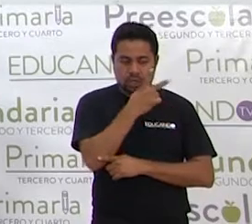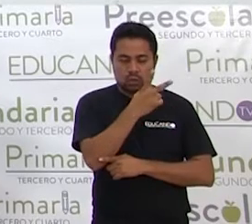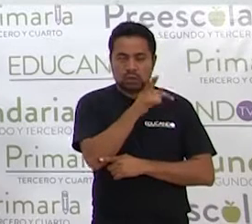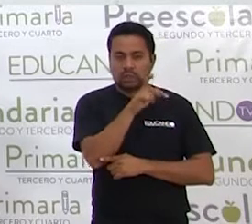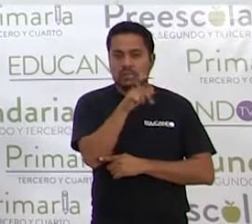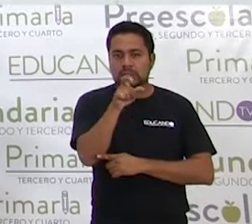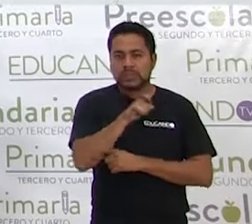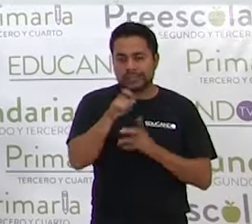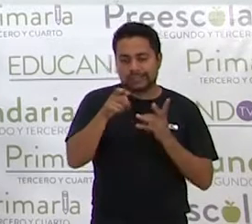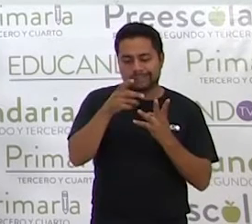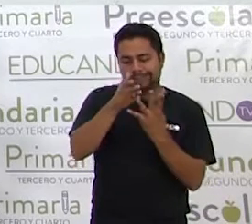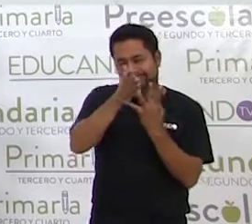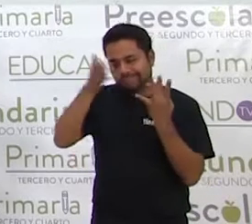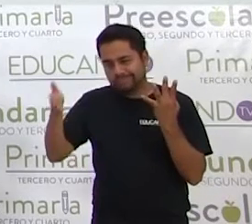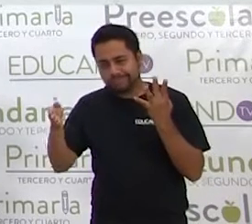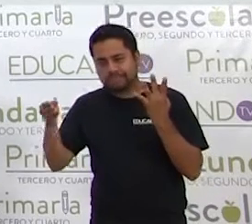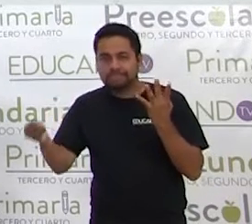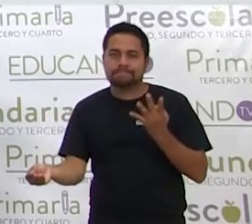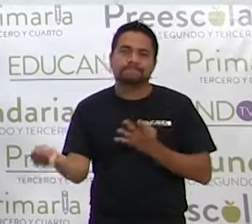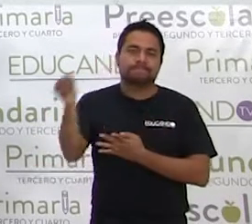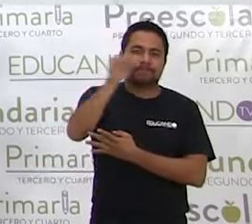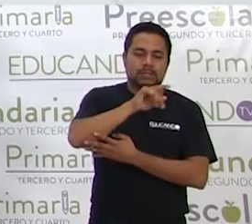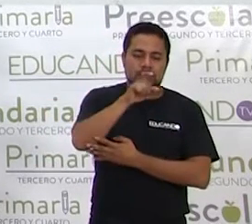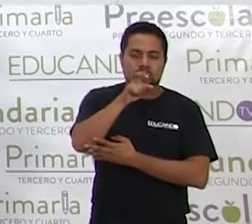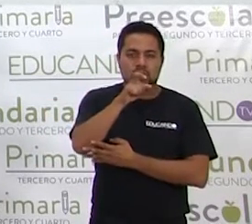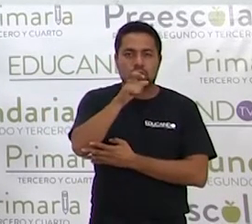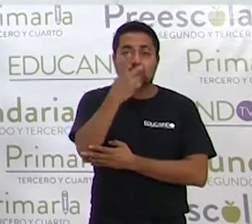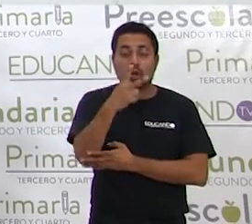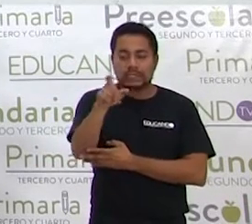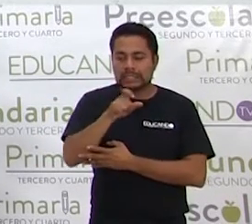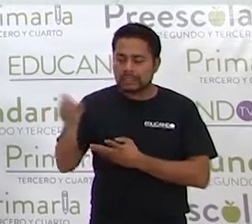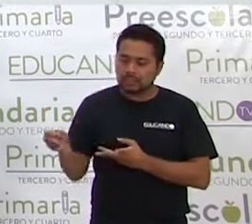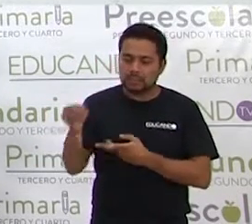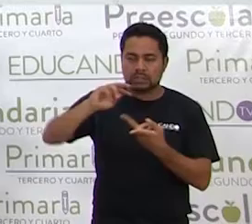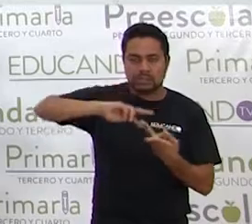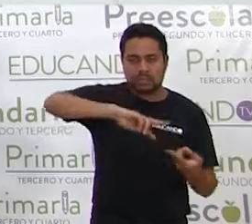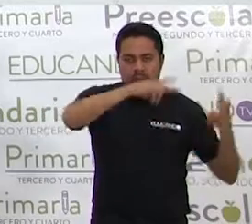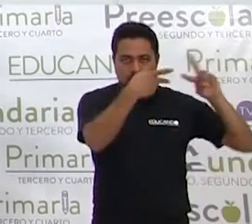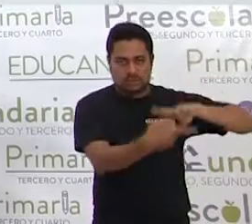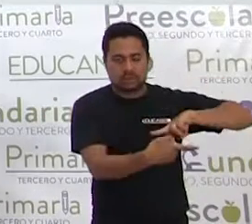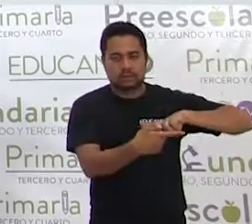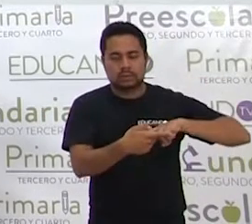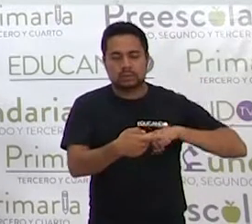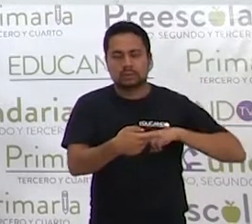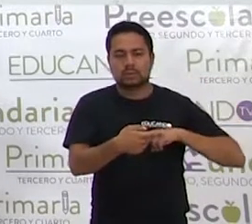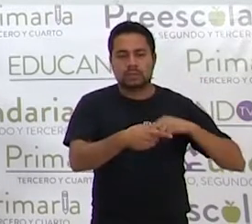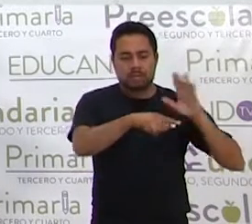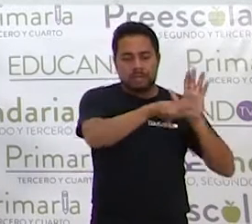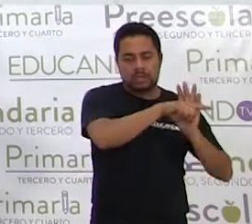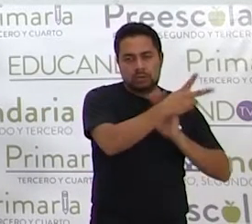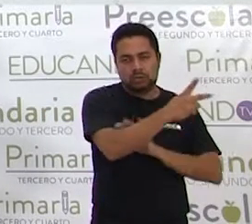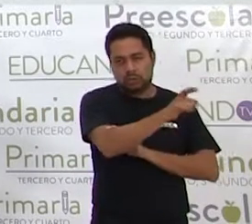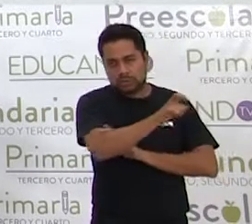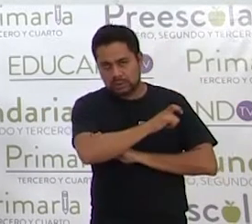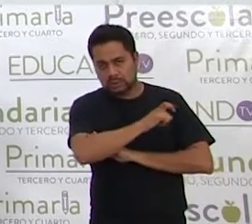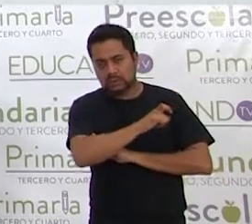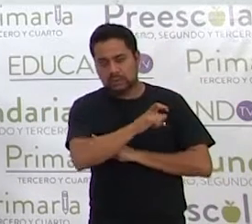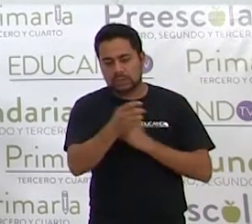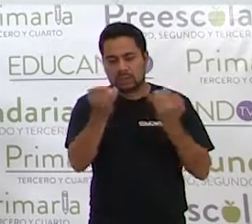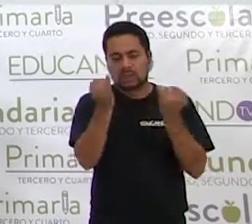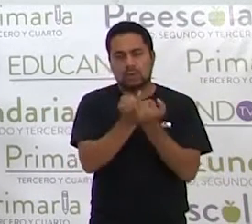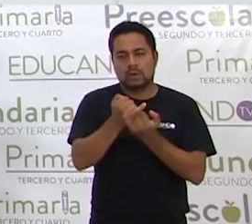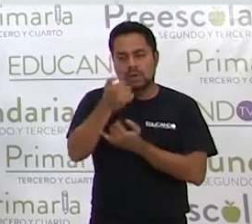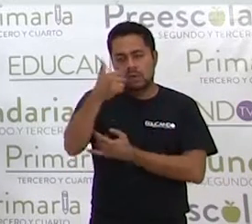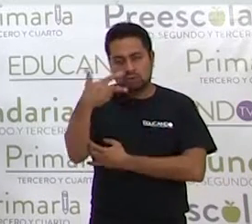está en el segundo miembro lo vamos a pasar al primer miembro con su inversa menos 2x igual